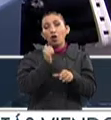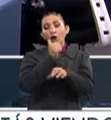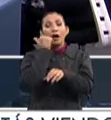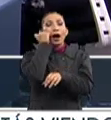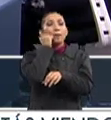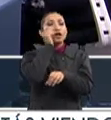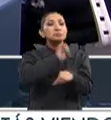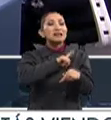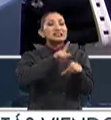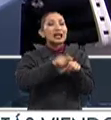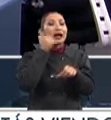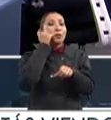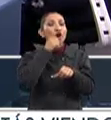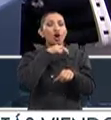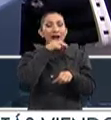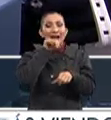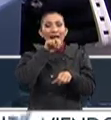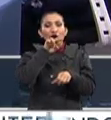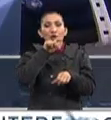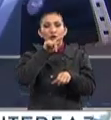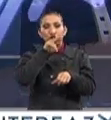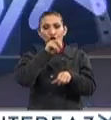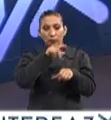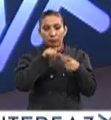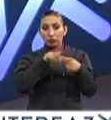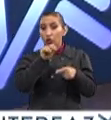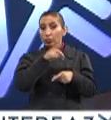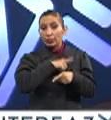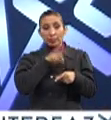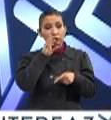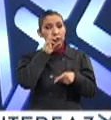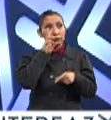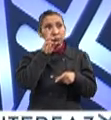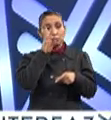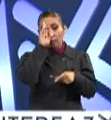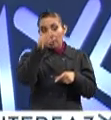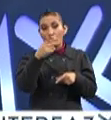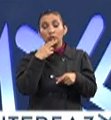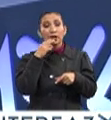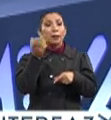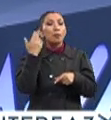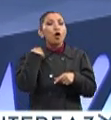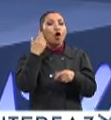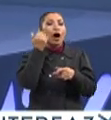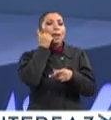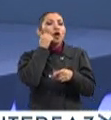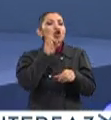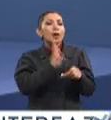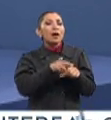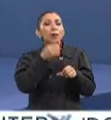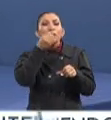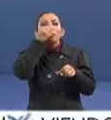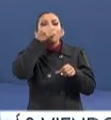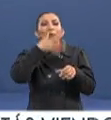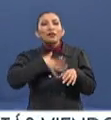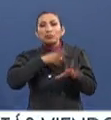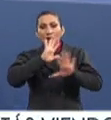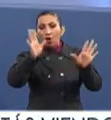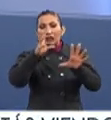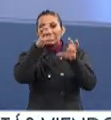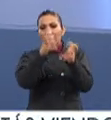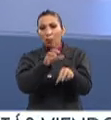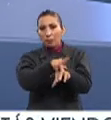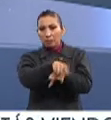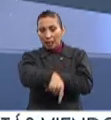jabón especial, que es jabón neutro. Evitar utilizar jabón de perfume normal, ya que estos jabones pueden resecar la